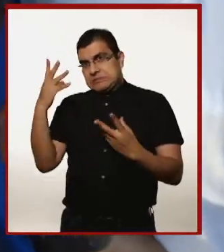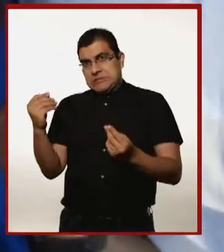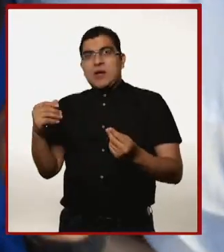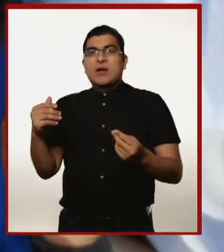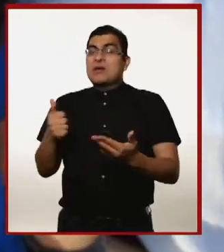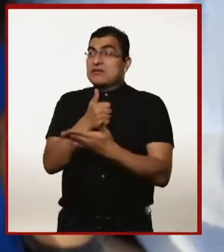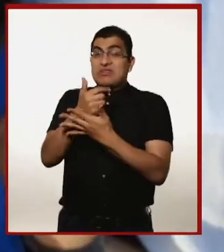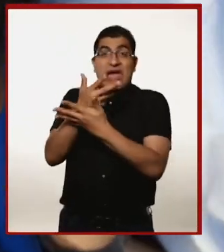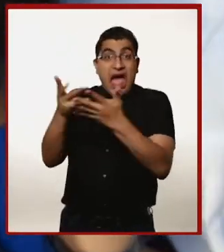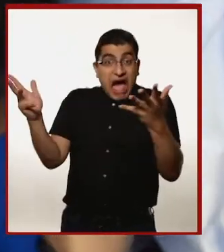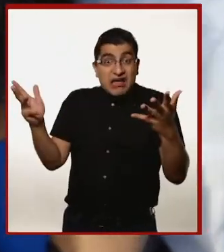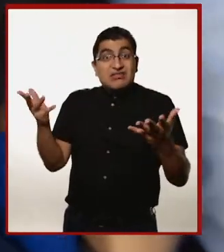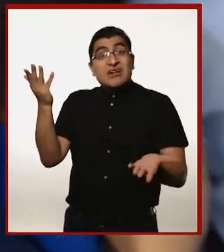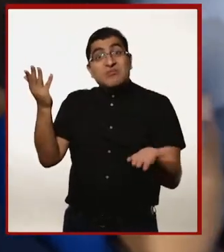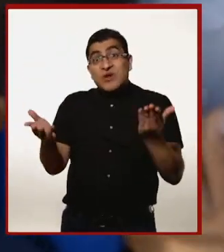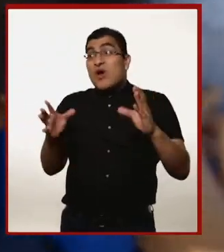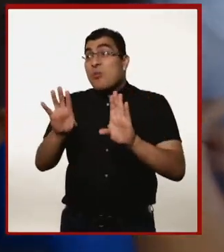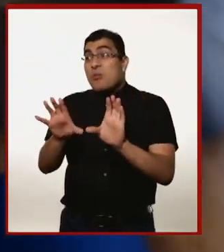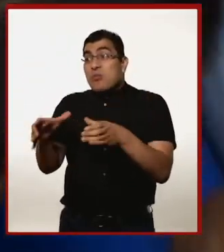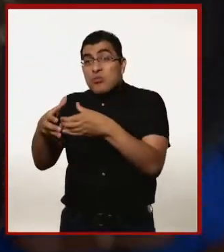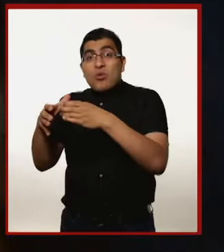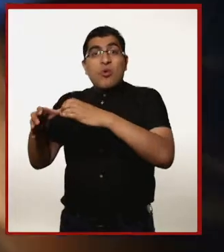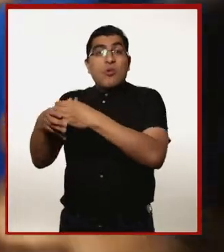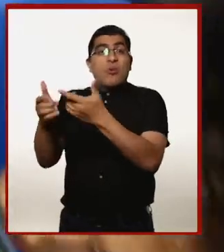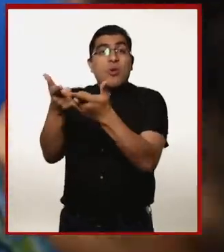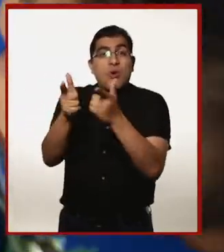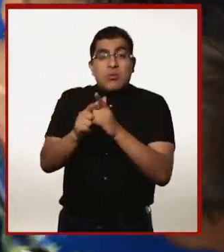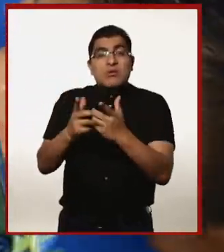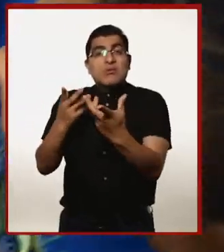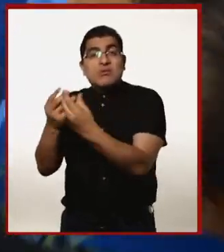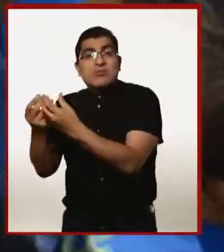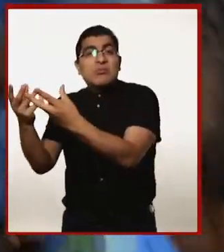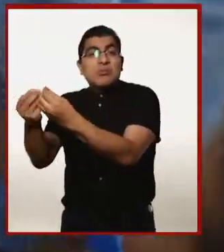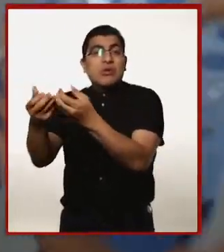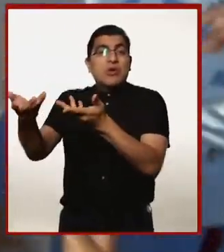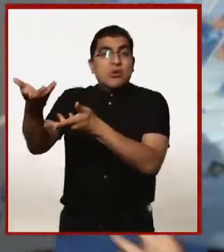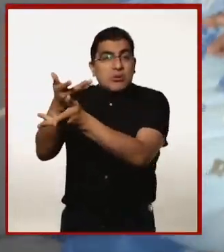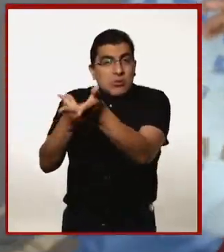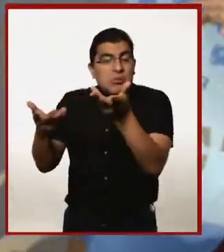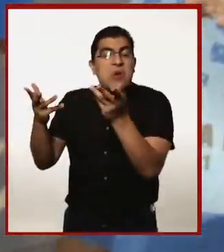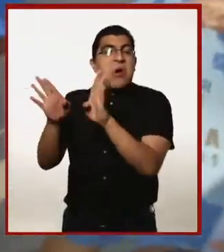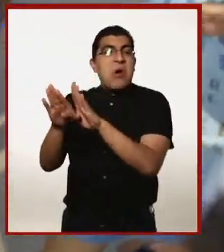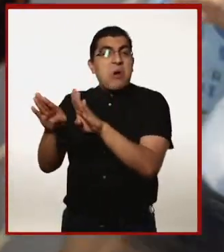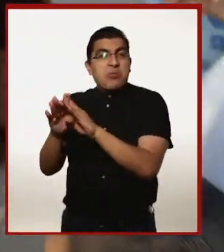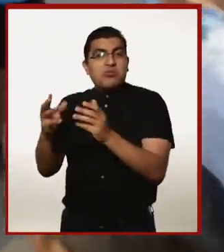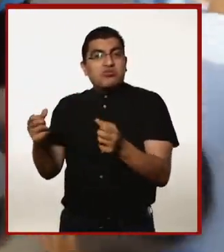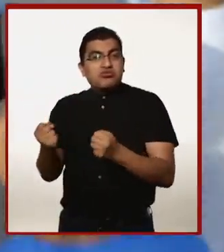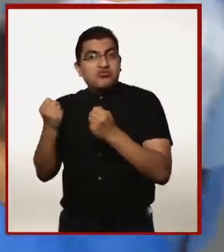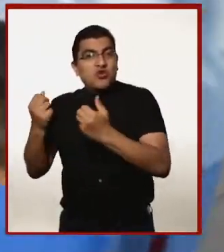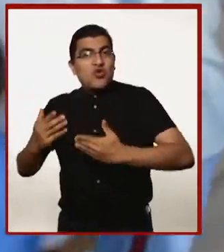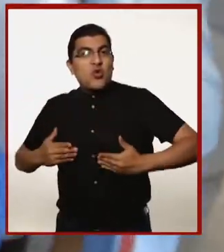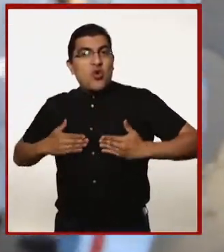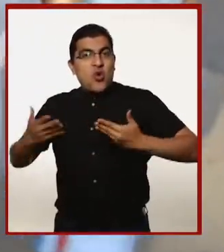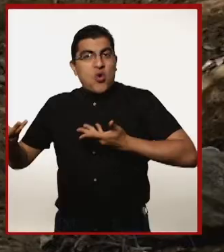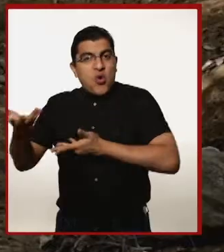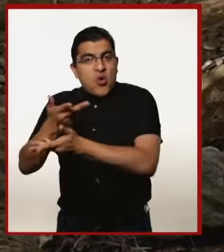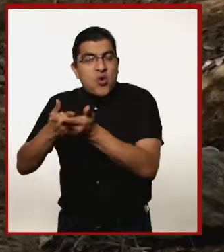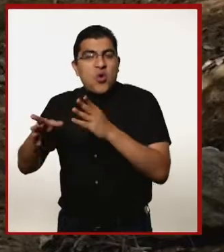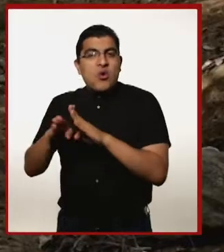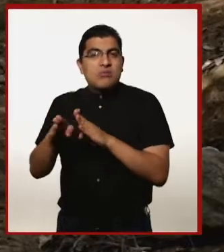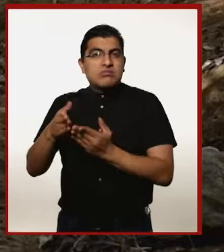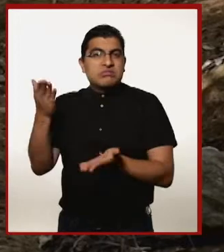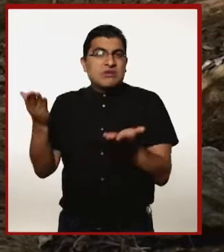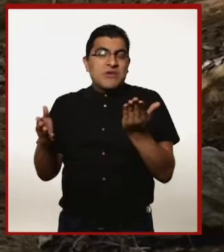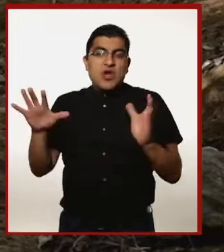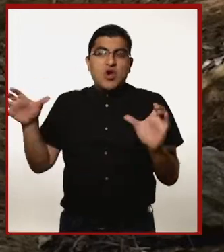también en las grandes ciudades me parece que depende en cómo las comunidades van generando esos significados compartidos, fortaleciendo la confianza. Yo creo